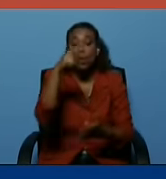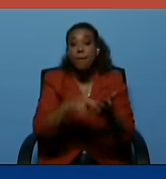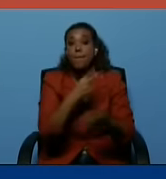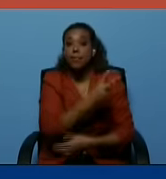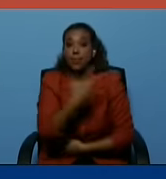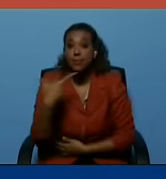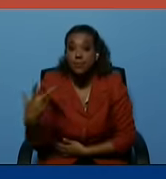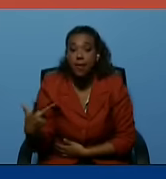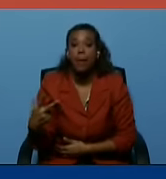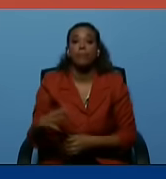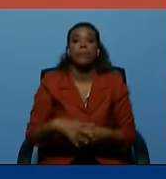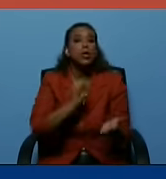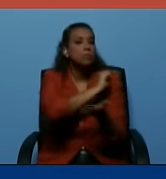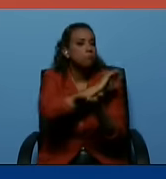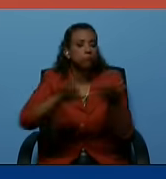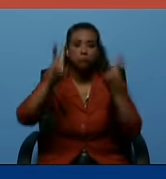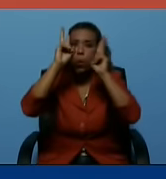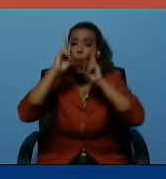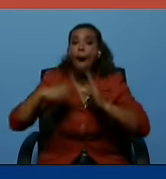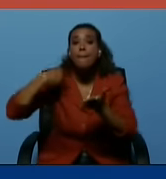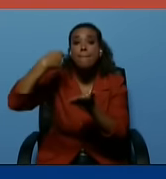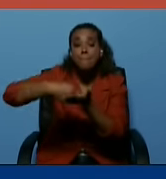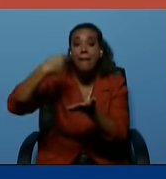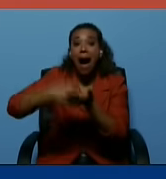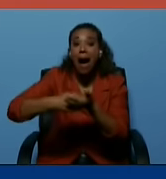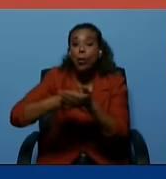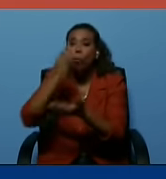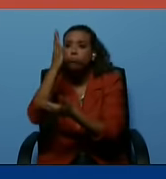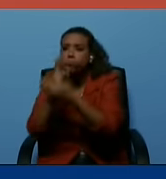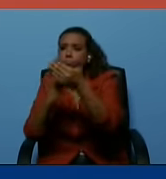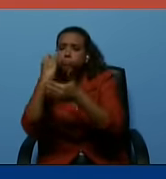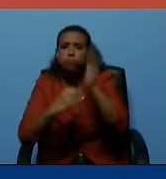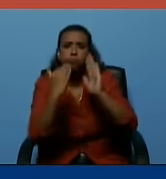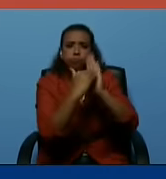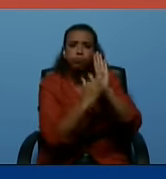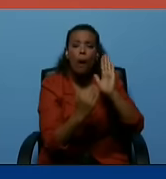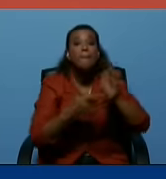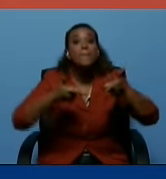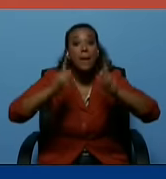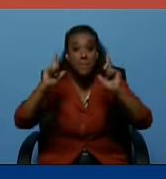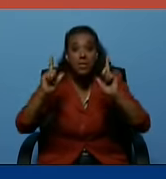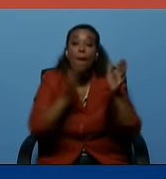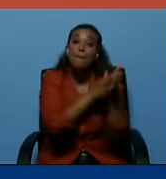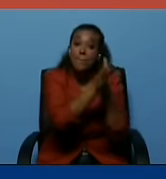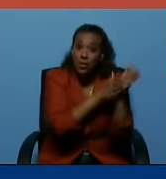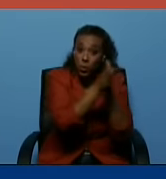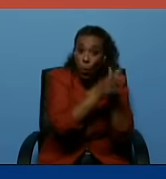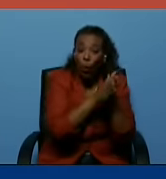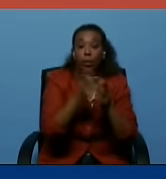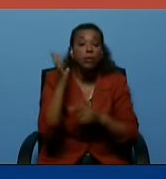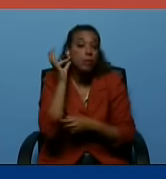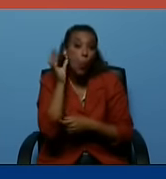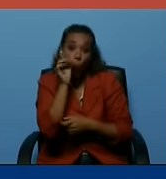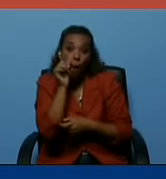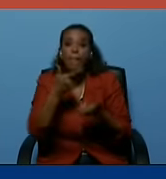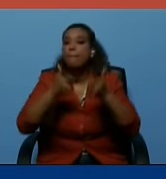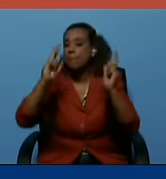2023, exoneración del pago de trámites, así como la permisología a emprendedores y emprendedoras.